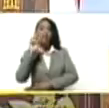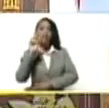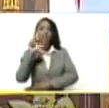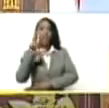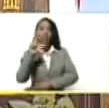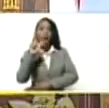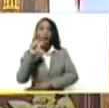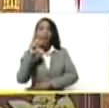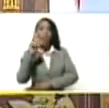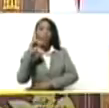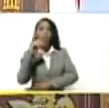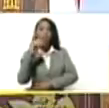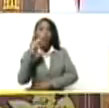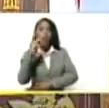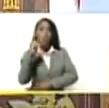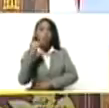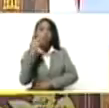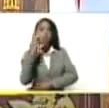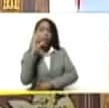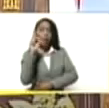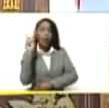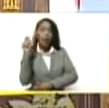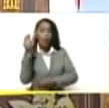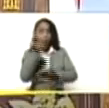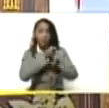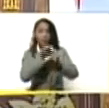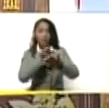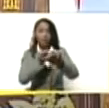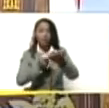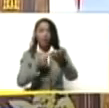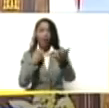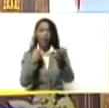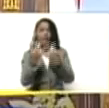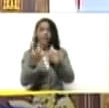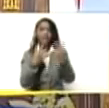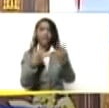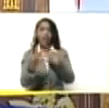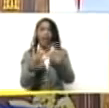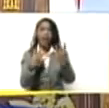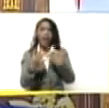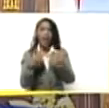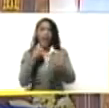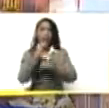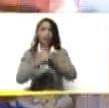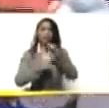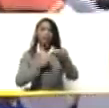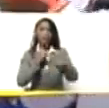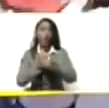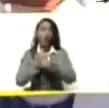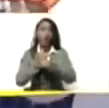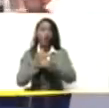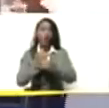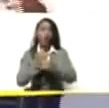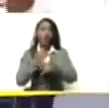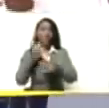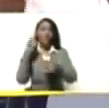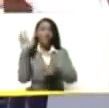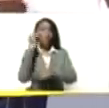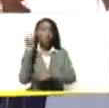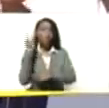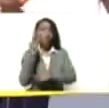del deterioro de importantes servicios públicos en la